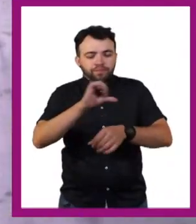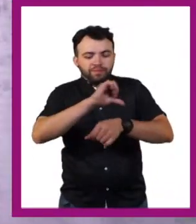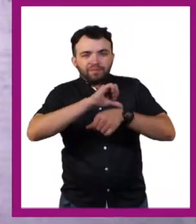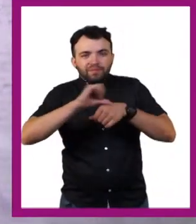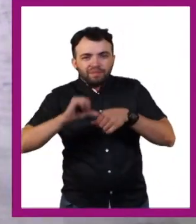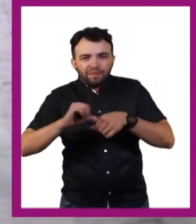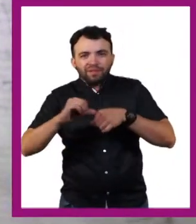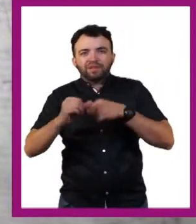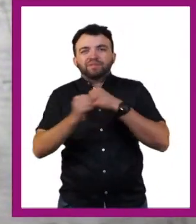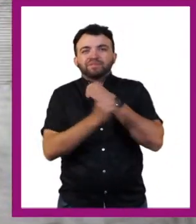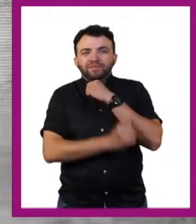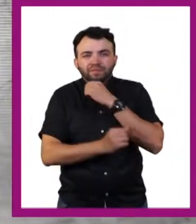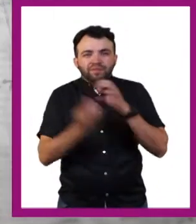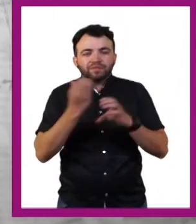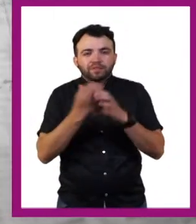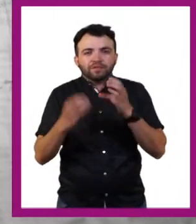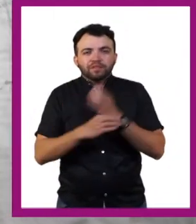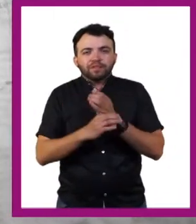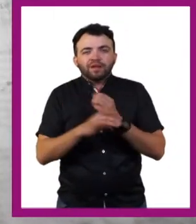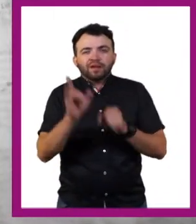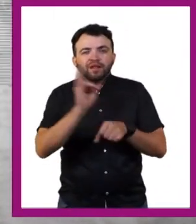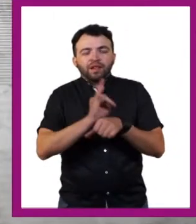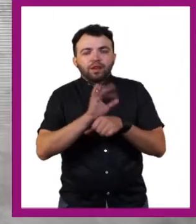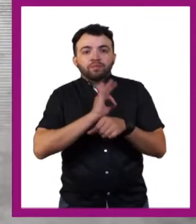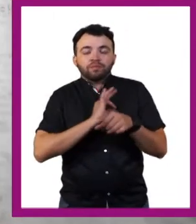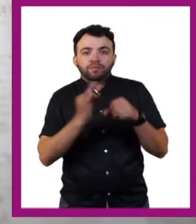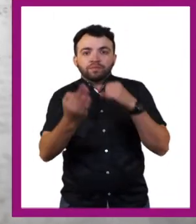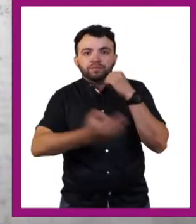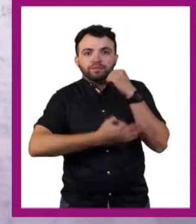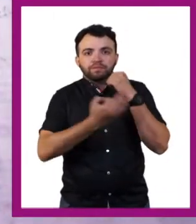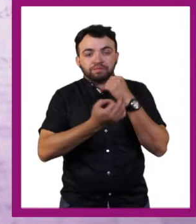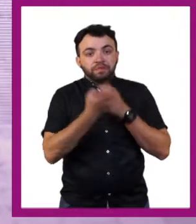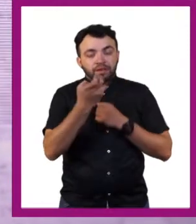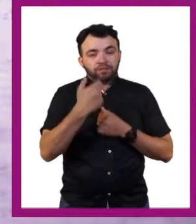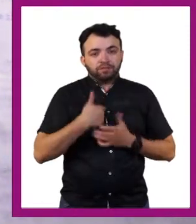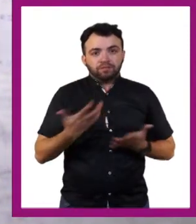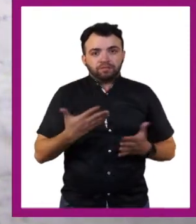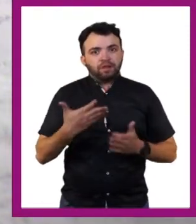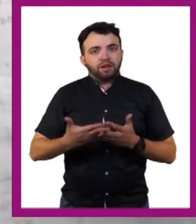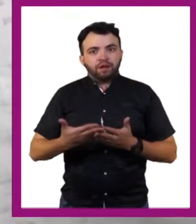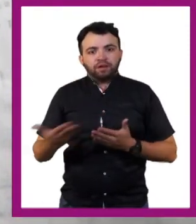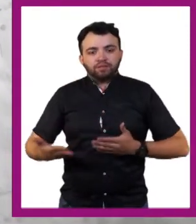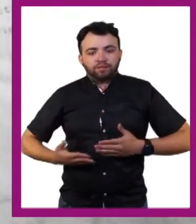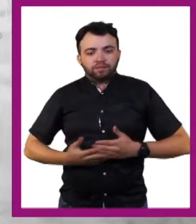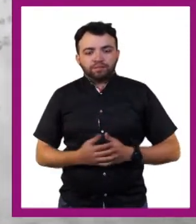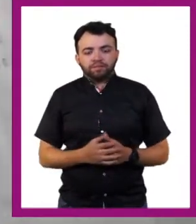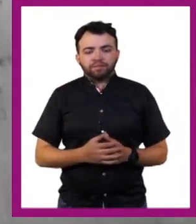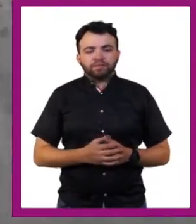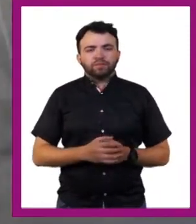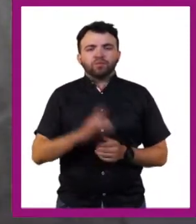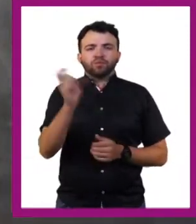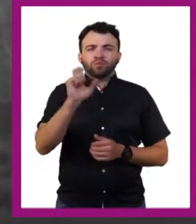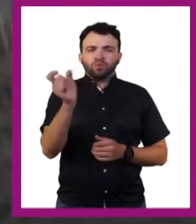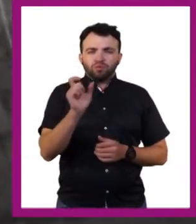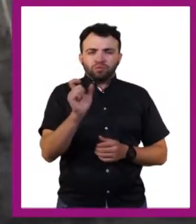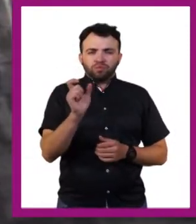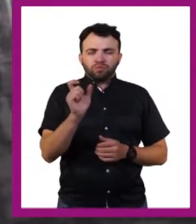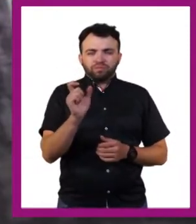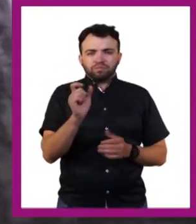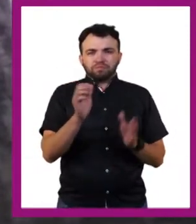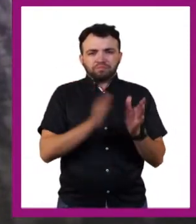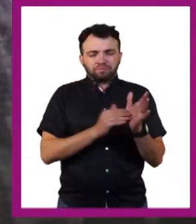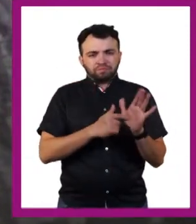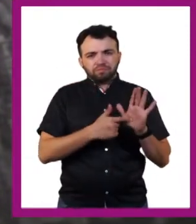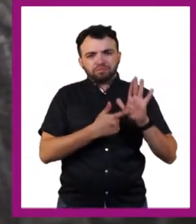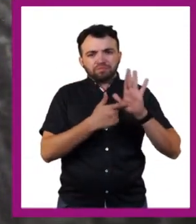más o menos ese tipo de cosas son las que estoy haciendo ahorita. ¿Cuándo un documento histórico se transforma en arte?